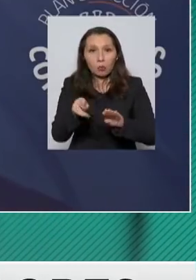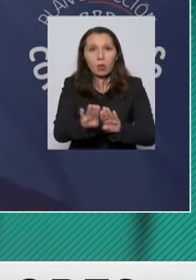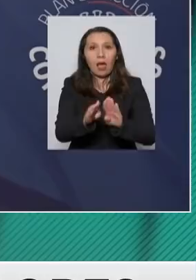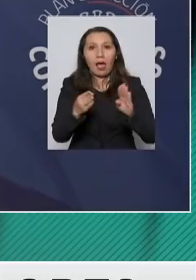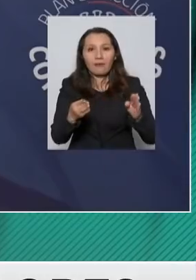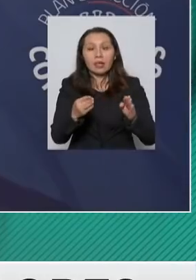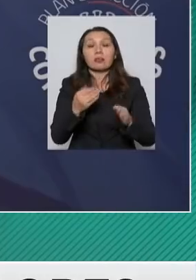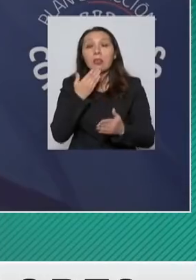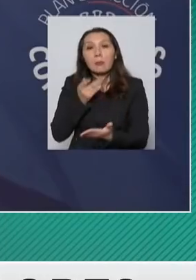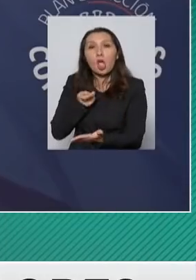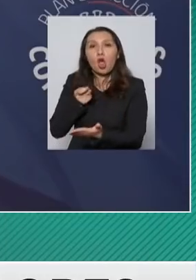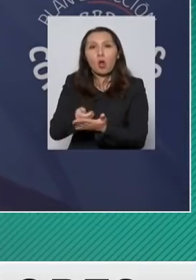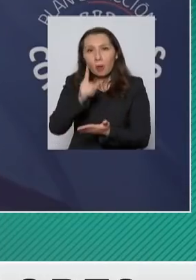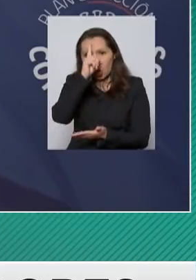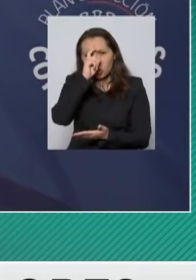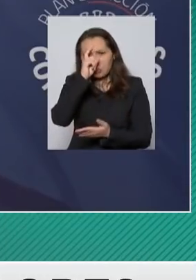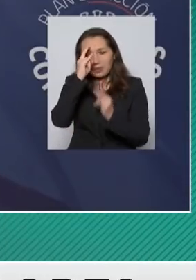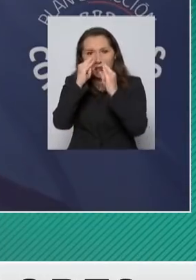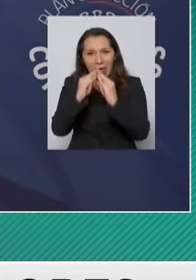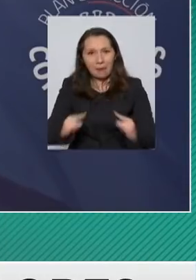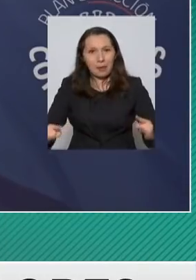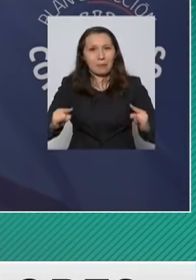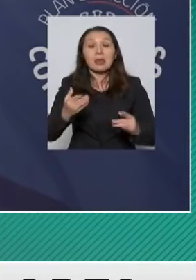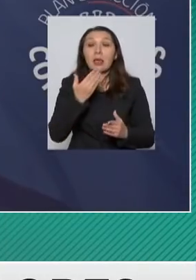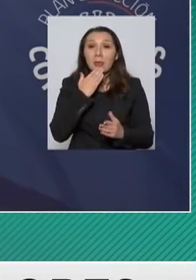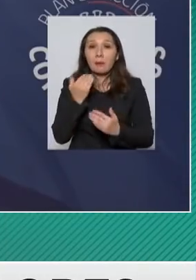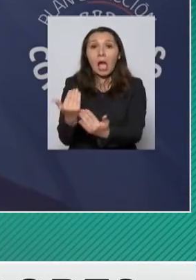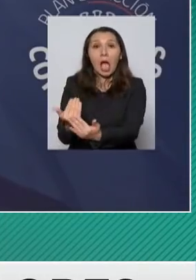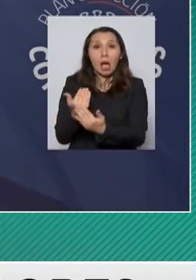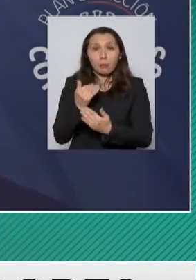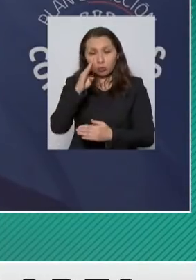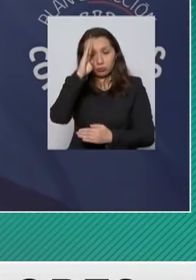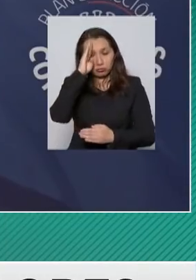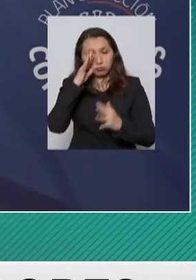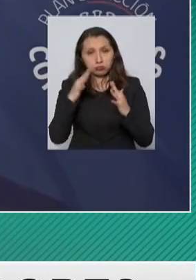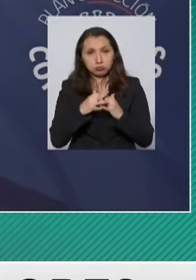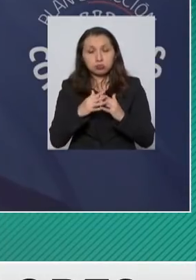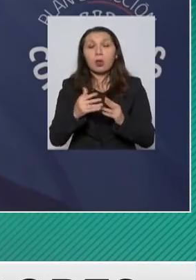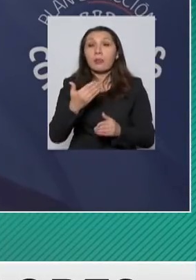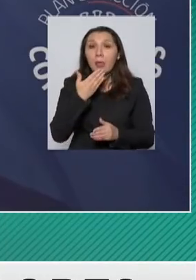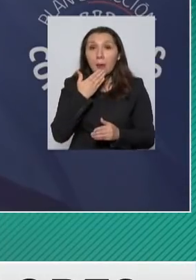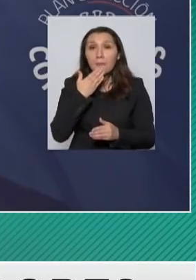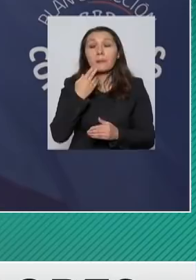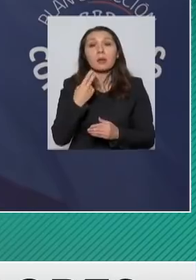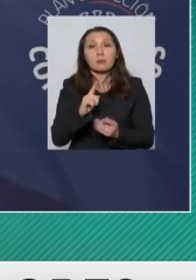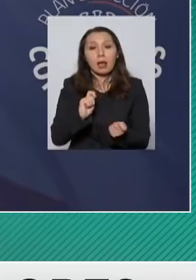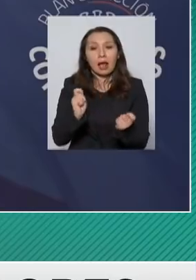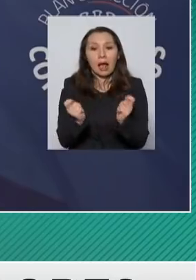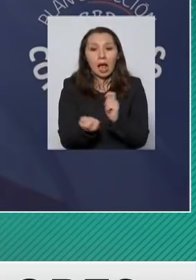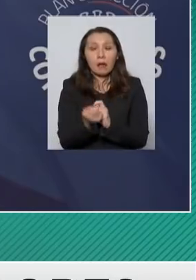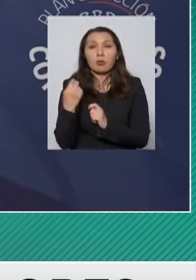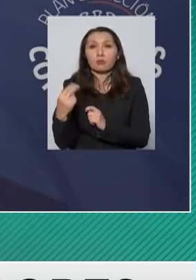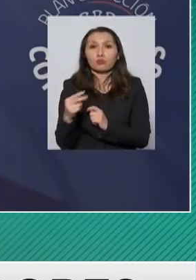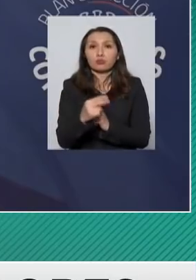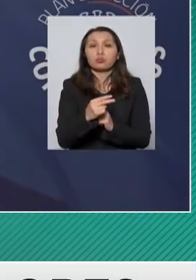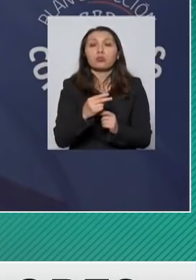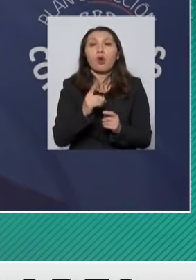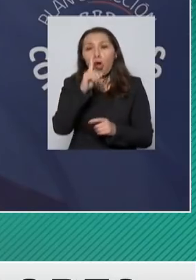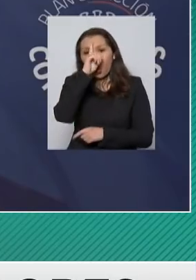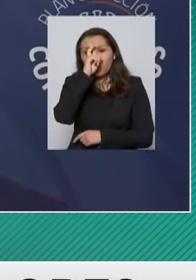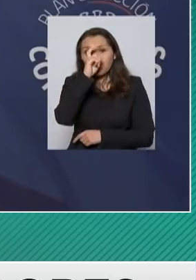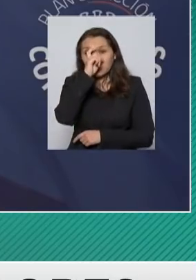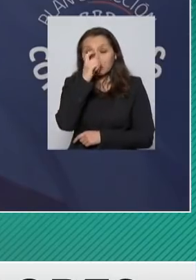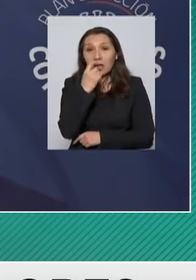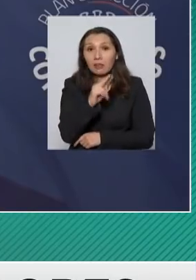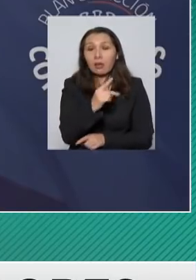de la compra de hospitales de campaña, a través del apoyo de las Fuerzas Armadas y de la propia reconversión que están realizando los